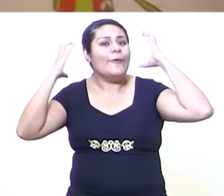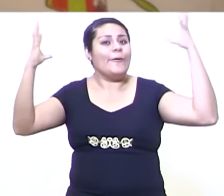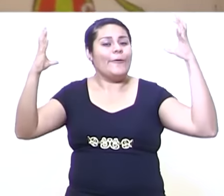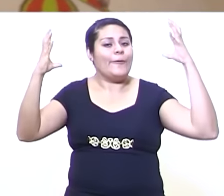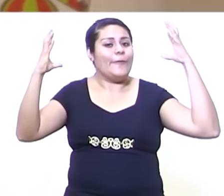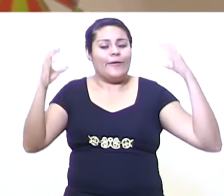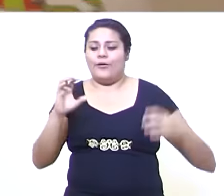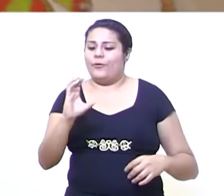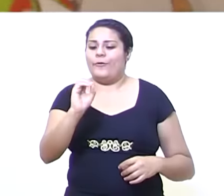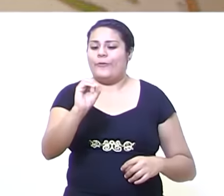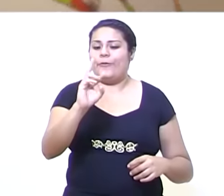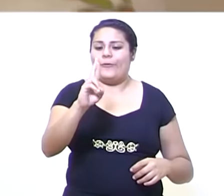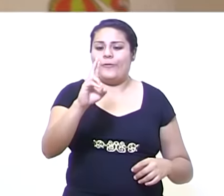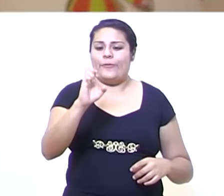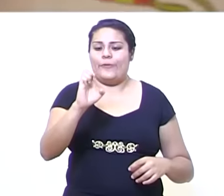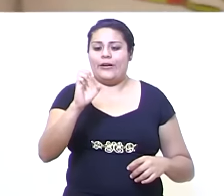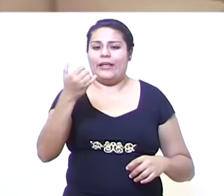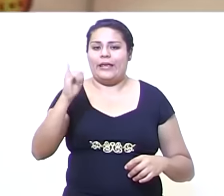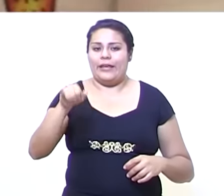orejones.